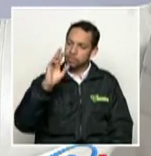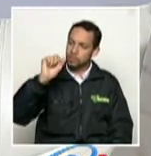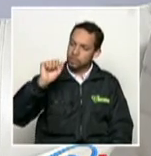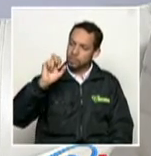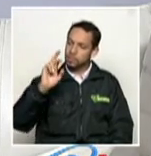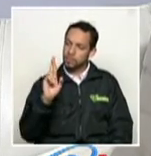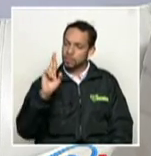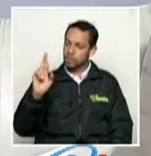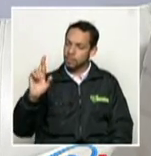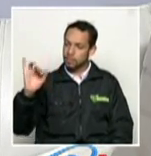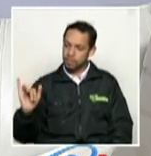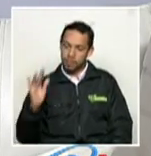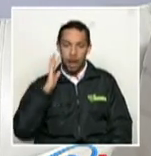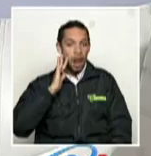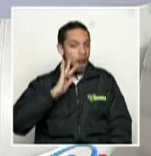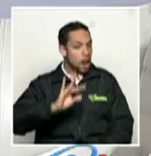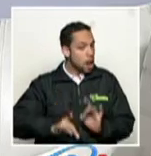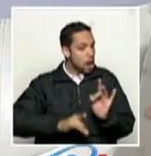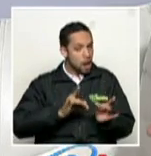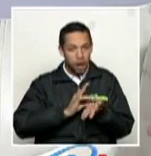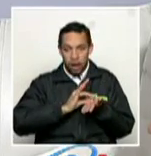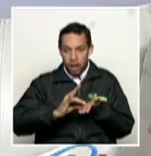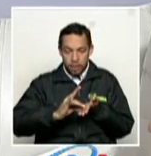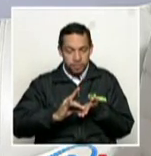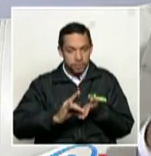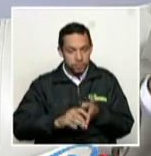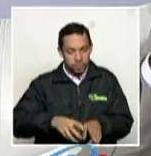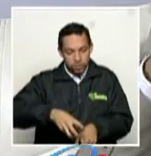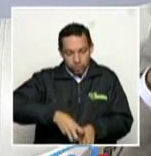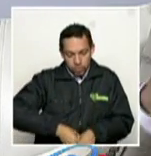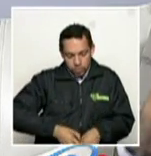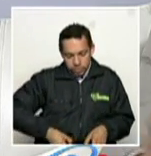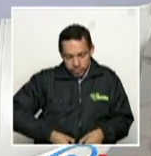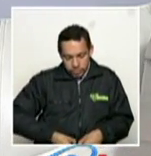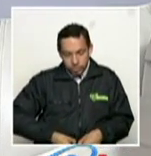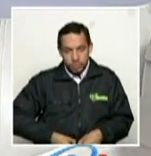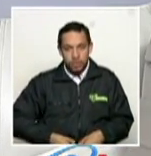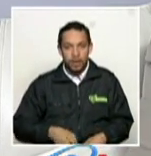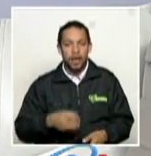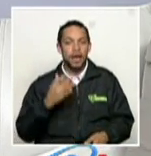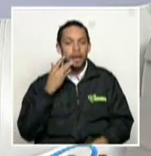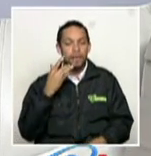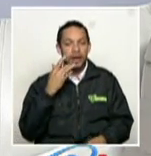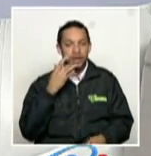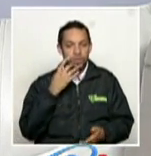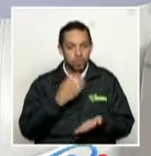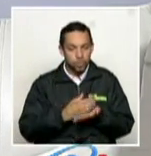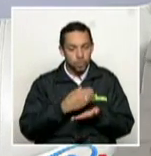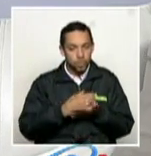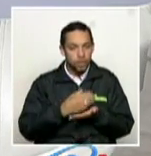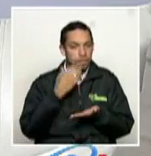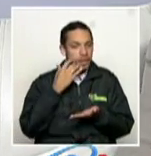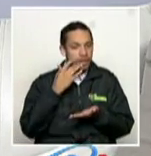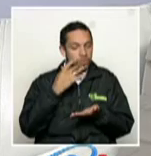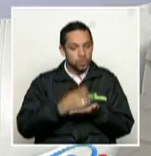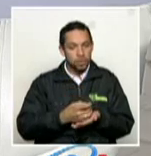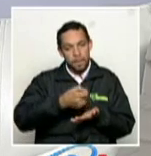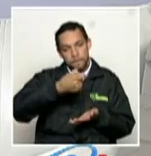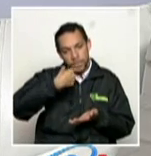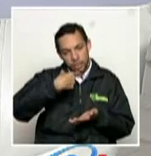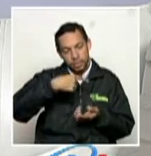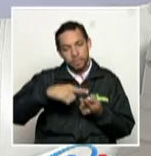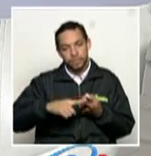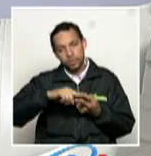urinarias, limpiarlas, tiene efectos antibióticos, ese viene en un frasco amarillo con tapa amarilla y se puede combinar con un jarabe que